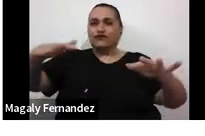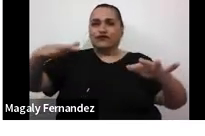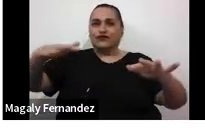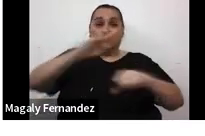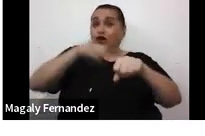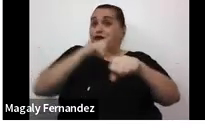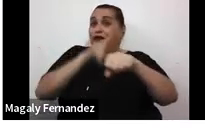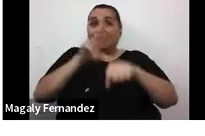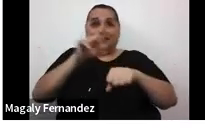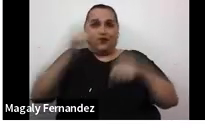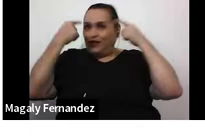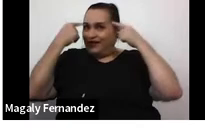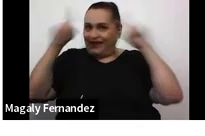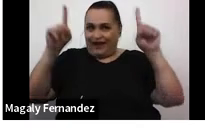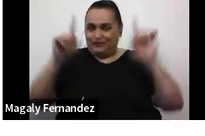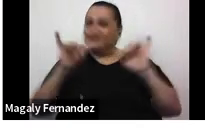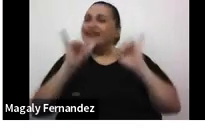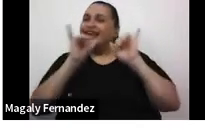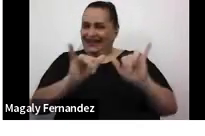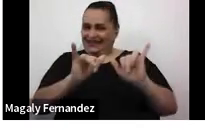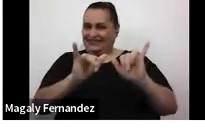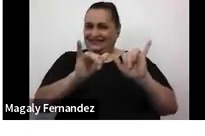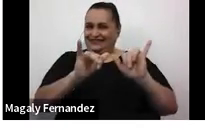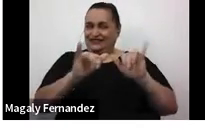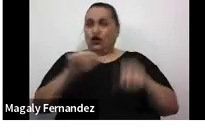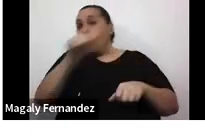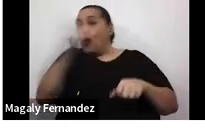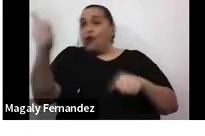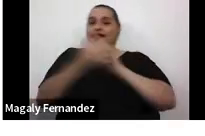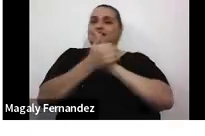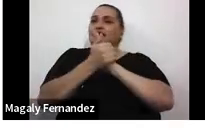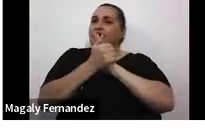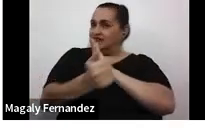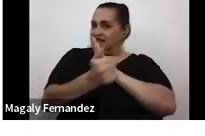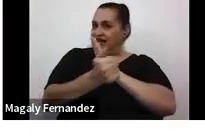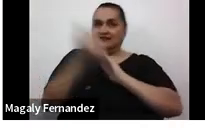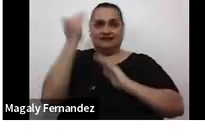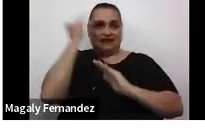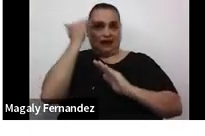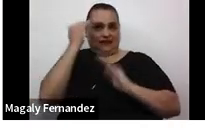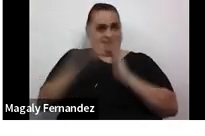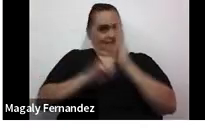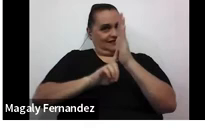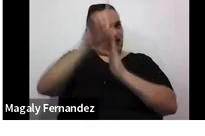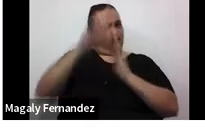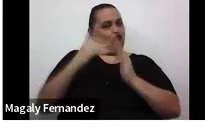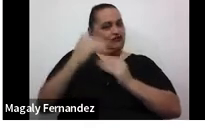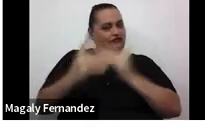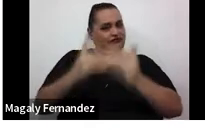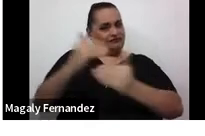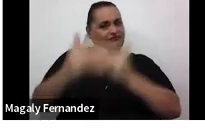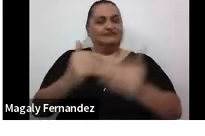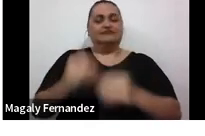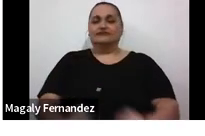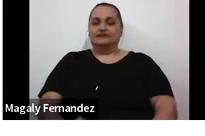no Entonces es eso es esas otras habilidades esas otras capacidades que se desarrollan Dámele por favor otro